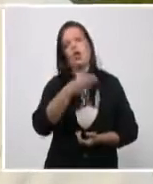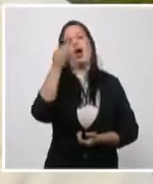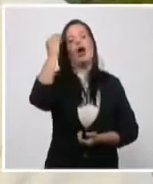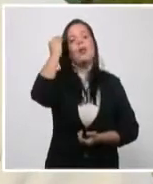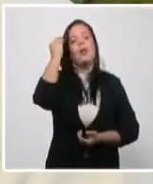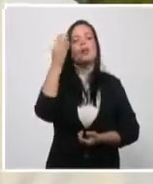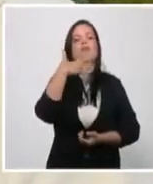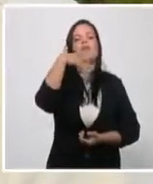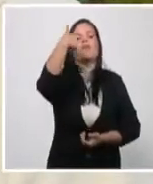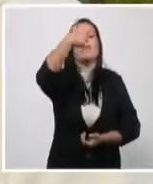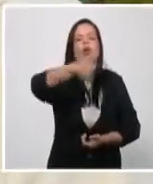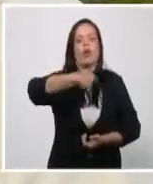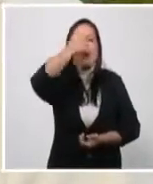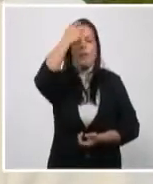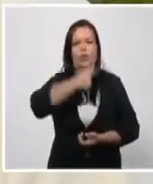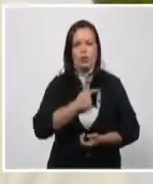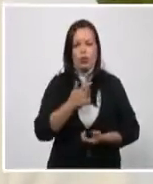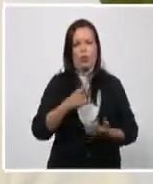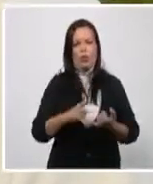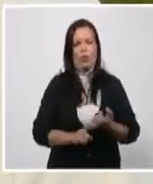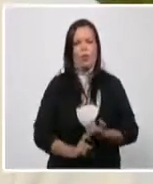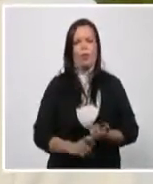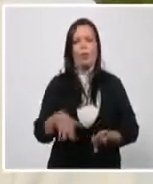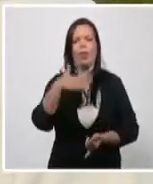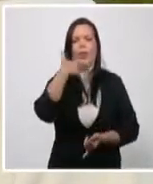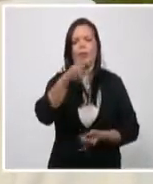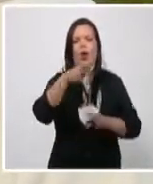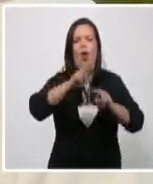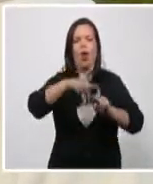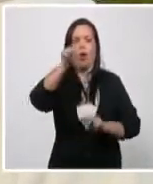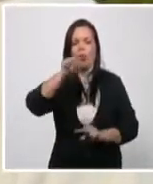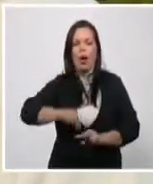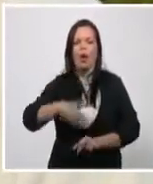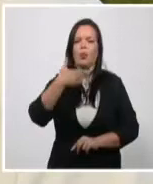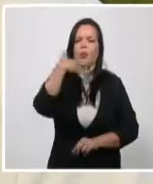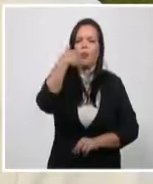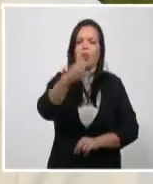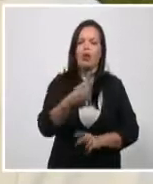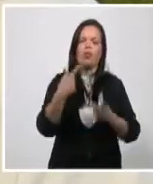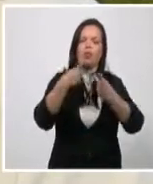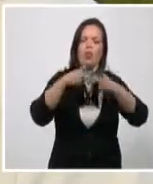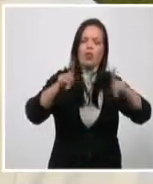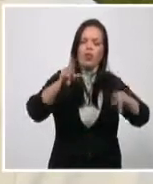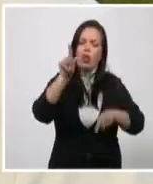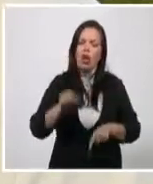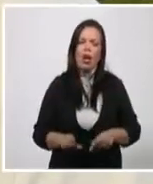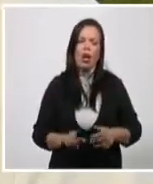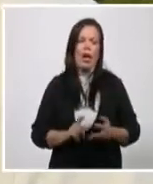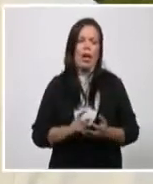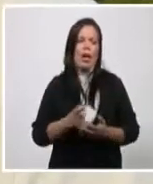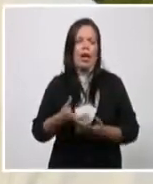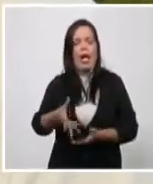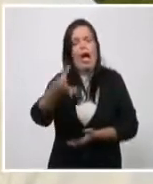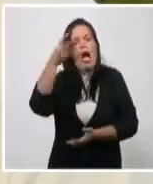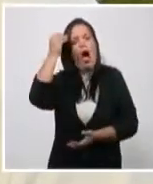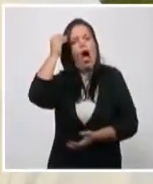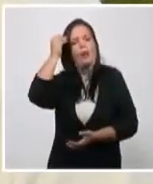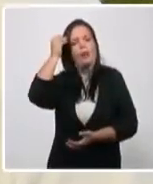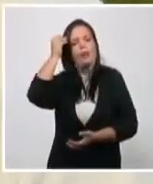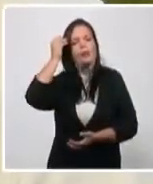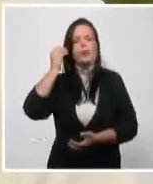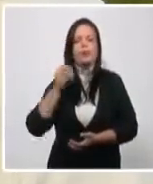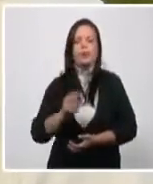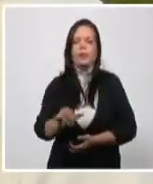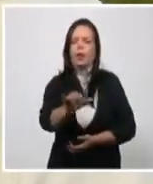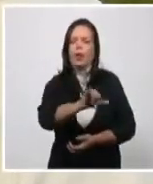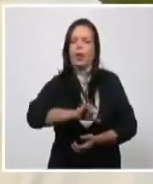humanos, aprendimos a ser mejores profesionales, aprendimos sobre todo